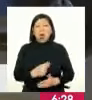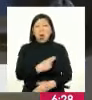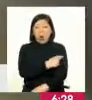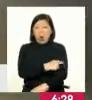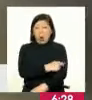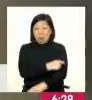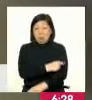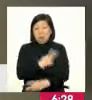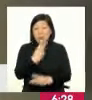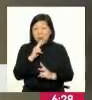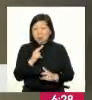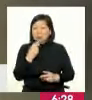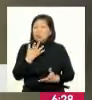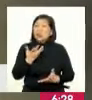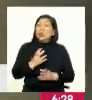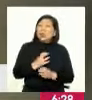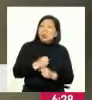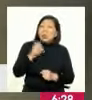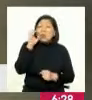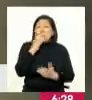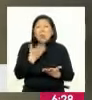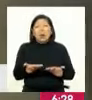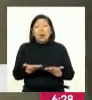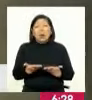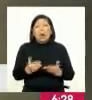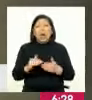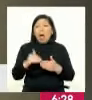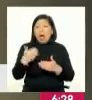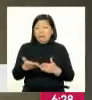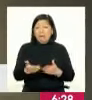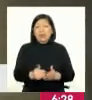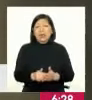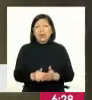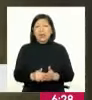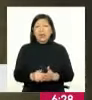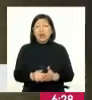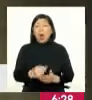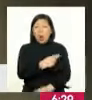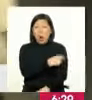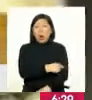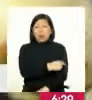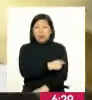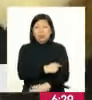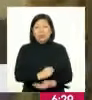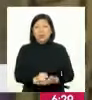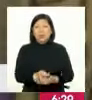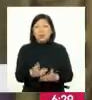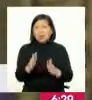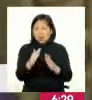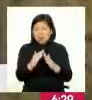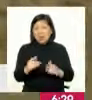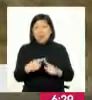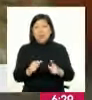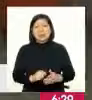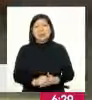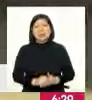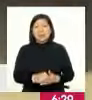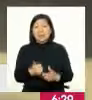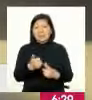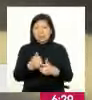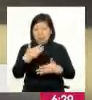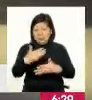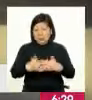Negreiros vivieron días de angustia. Es en las inmediaciones de este centro de salud donde esta mascota tiene su casita. El